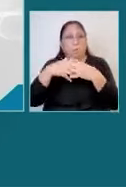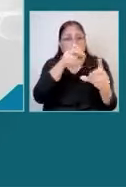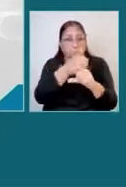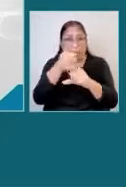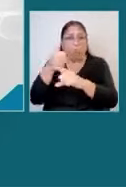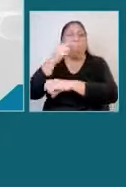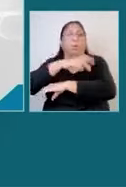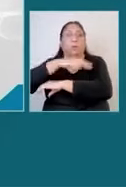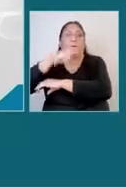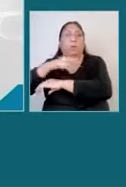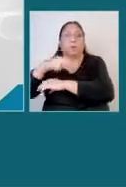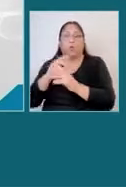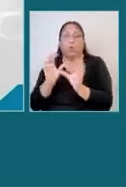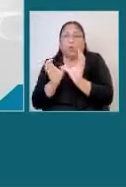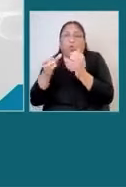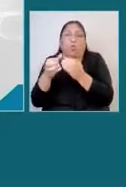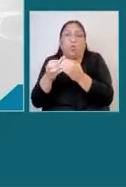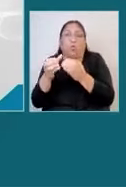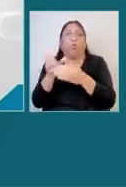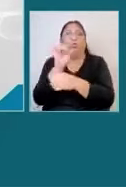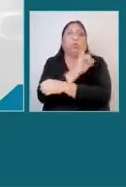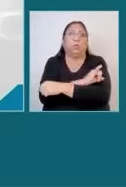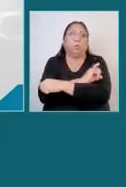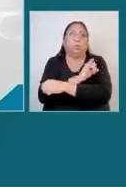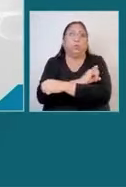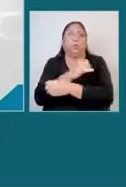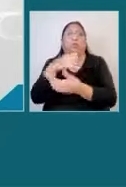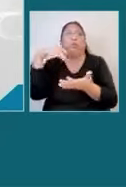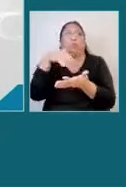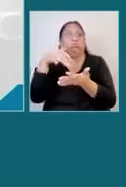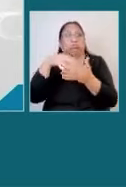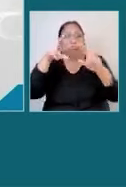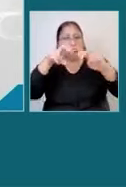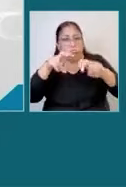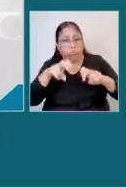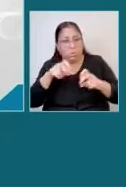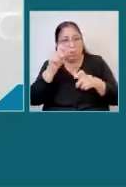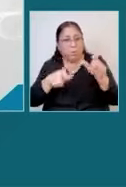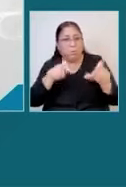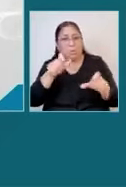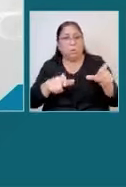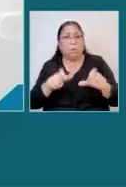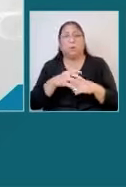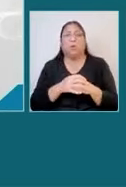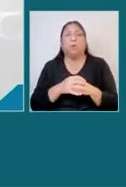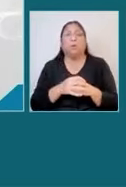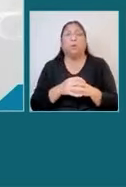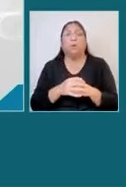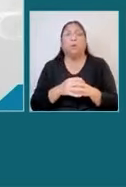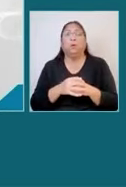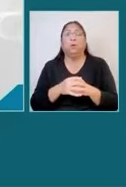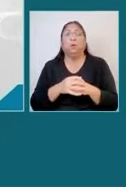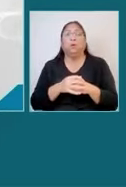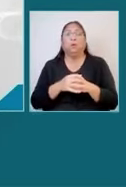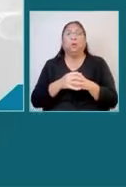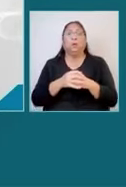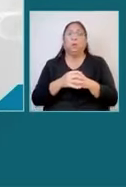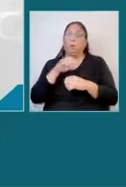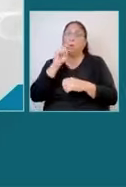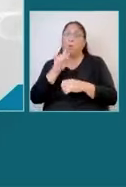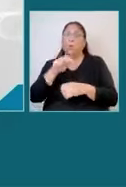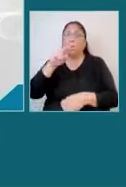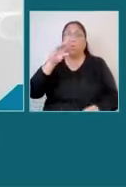regiones, gremios, instituciones, academia, ¿no? Justo, digamos, la